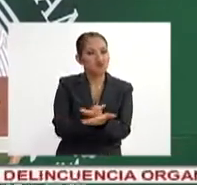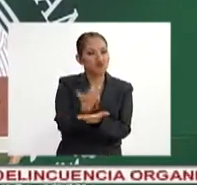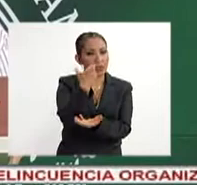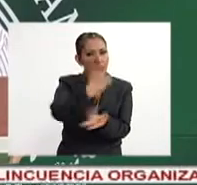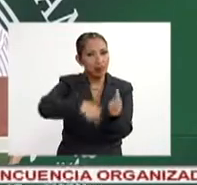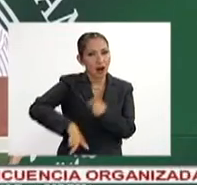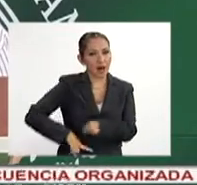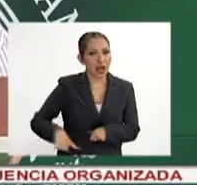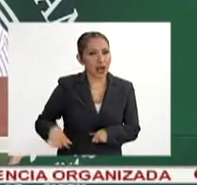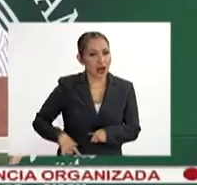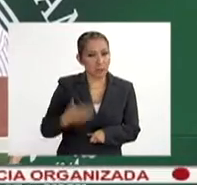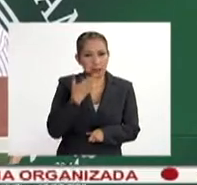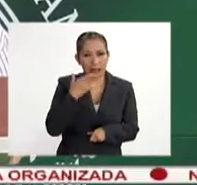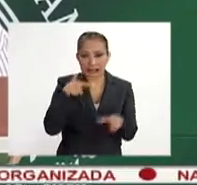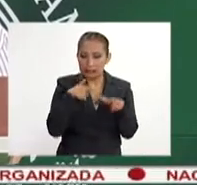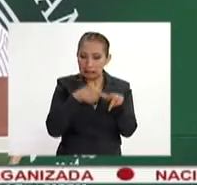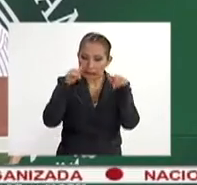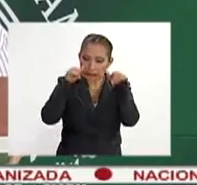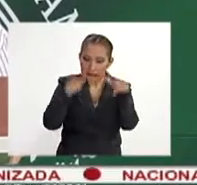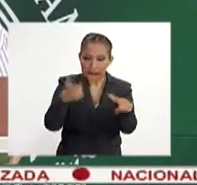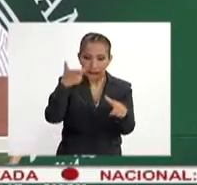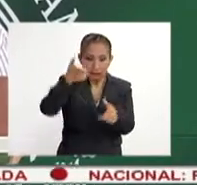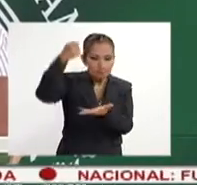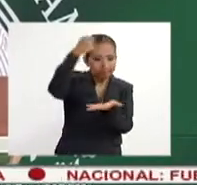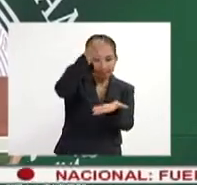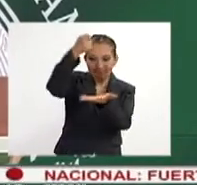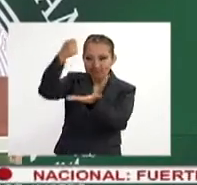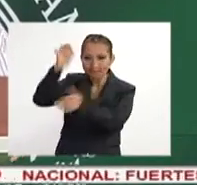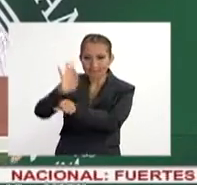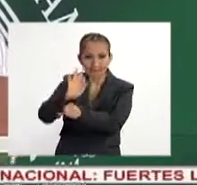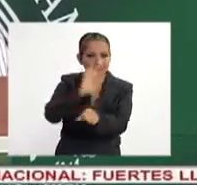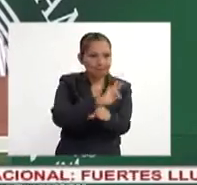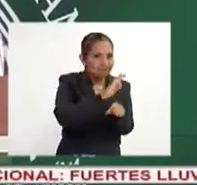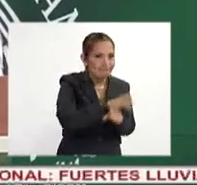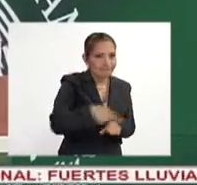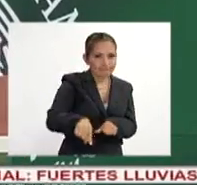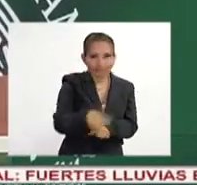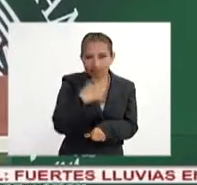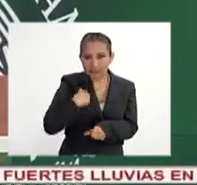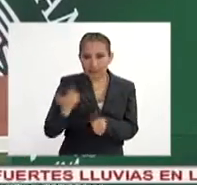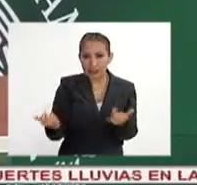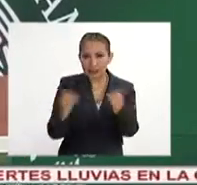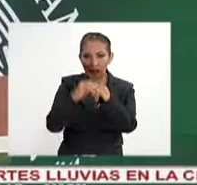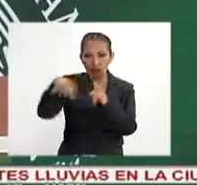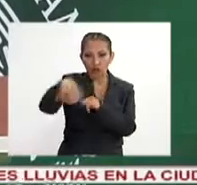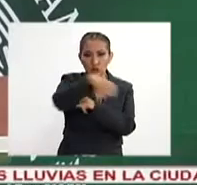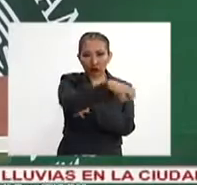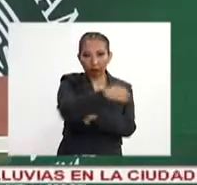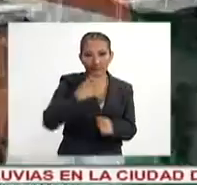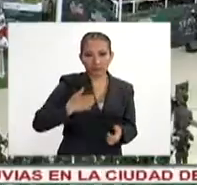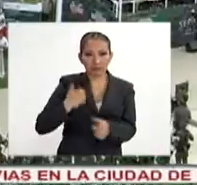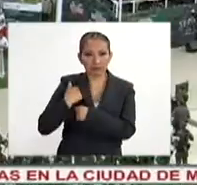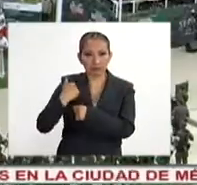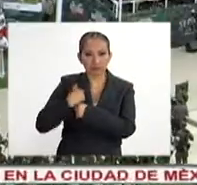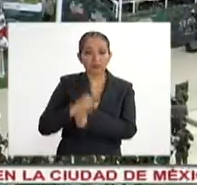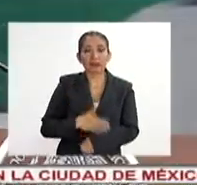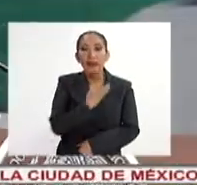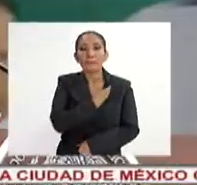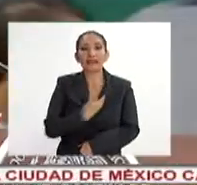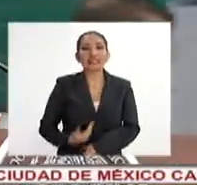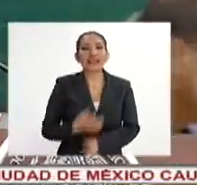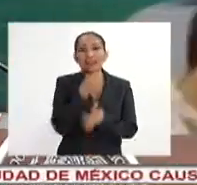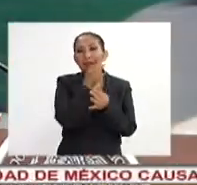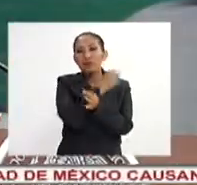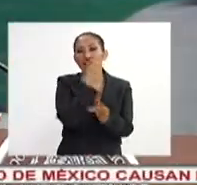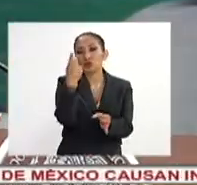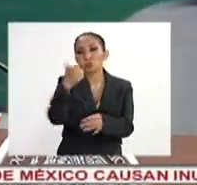públicas sanas y seguir dedicando recursos al fortalecimiento de nuestras instituciones armadas. El presidente informó que